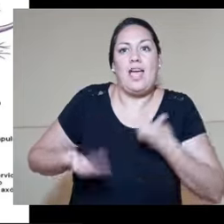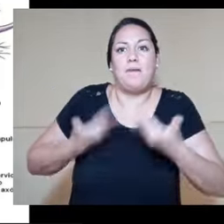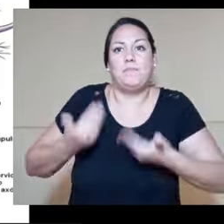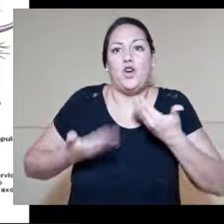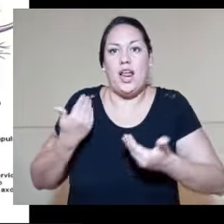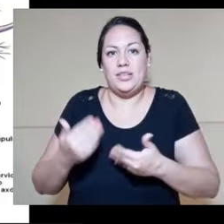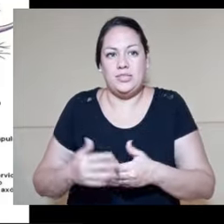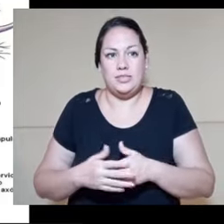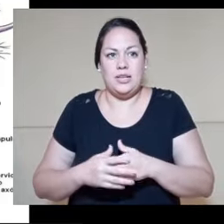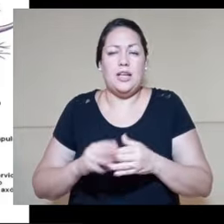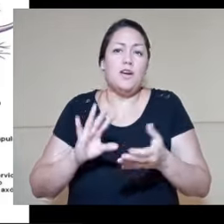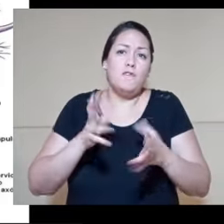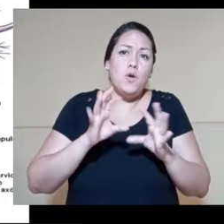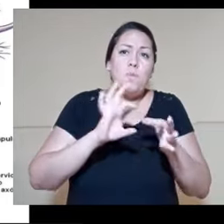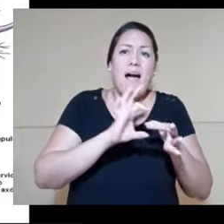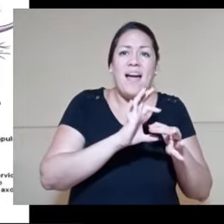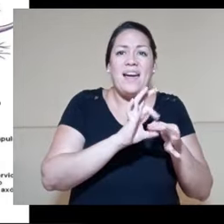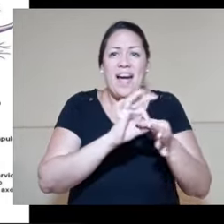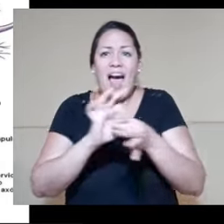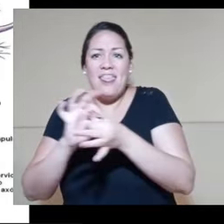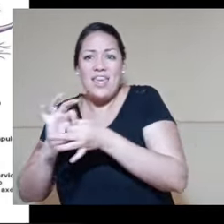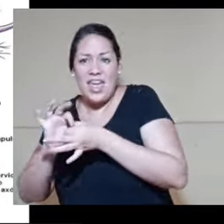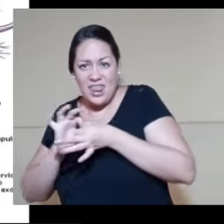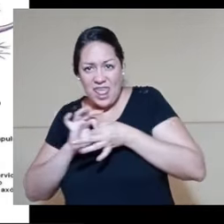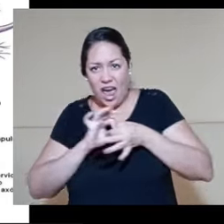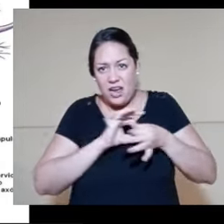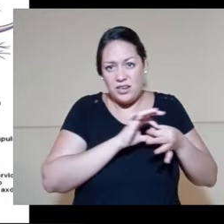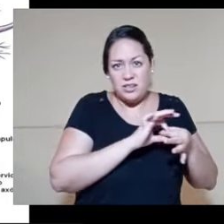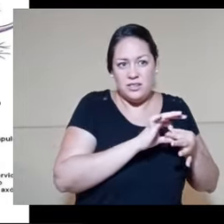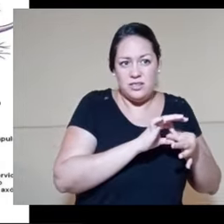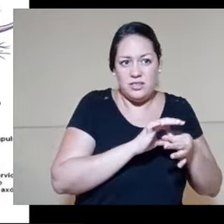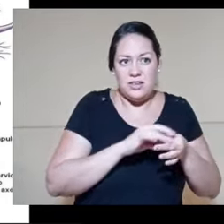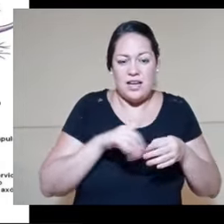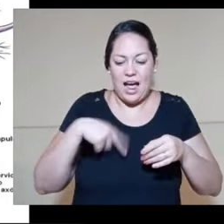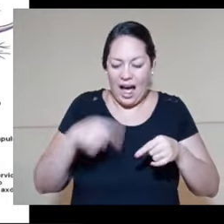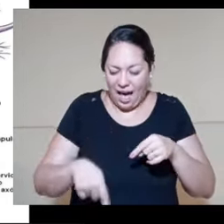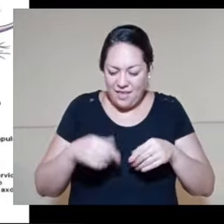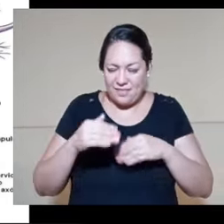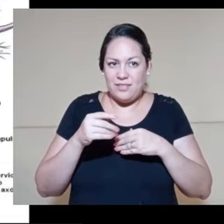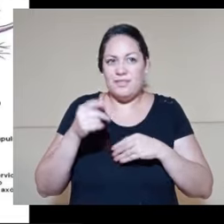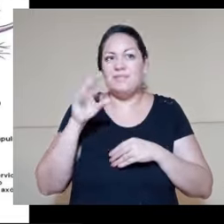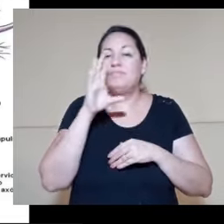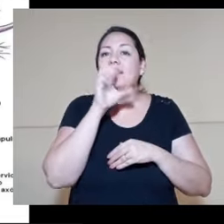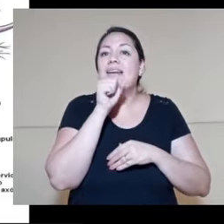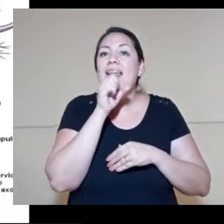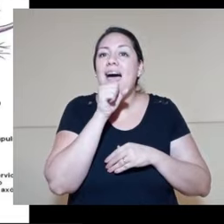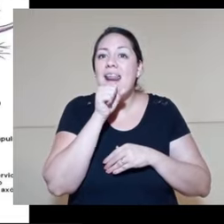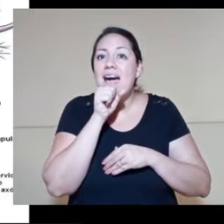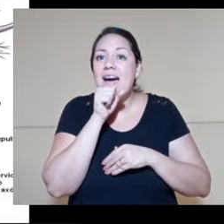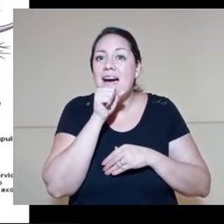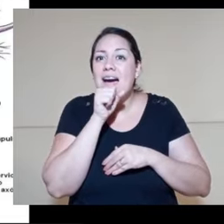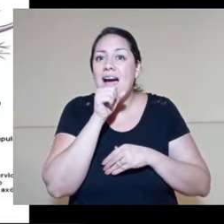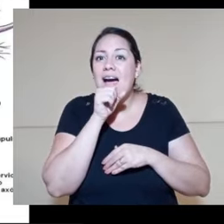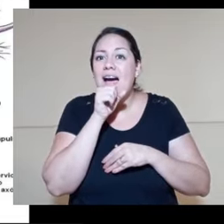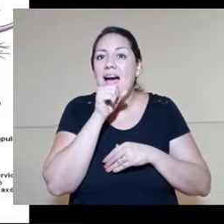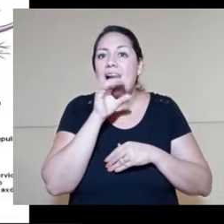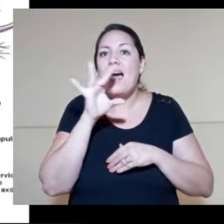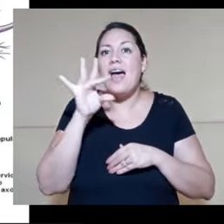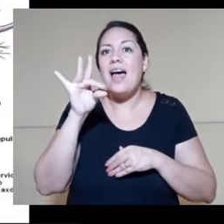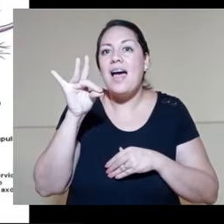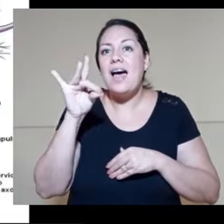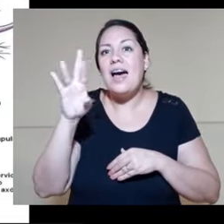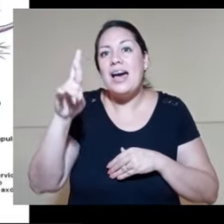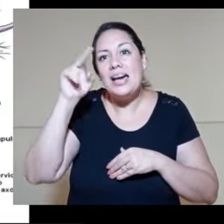a ir avanzando y se va a ir repolarizando atrás. ¿Sí? Es como Es una como que viene cadena. el frente de despolarización adelante y la repolarización